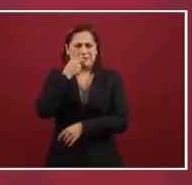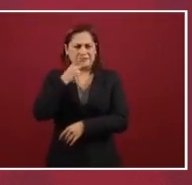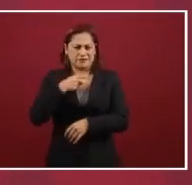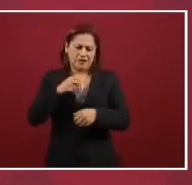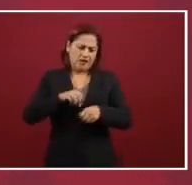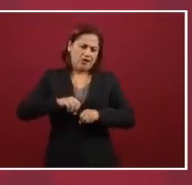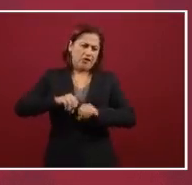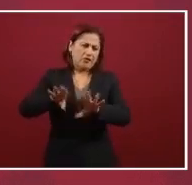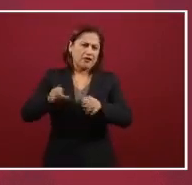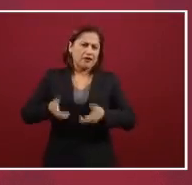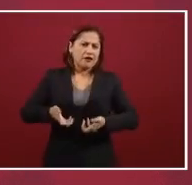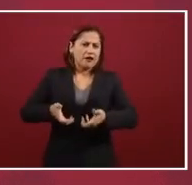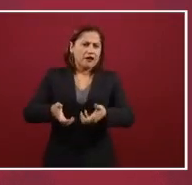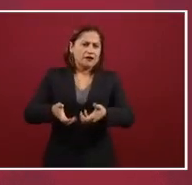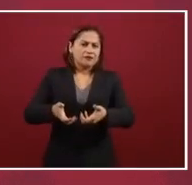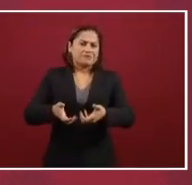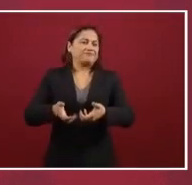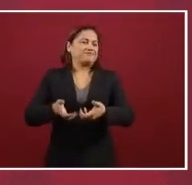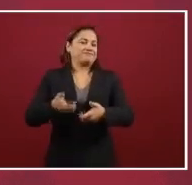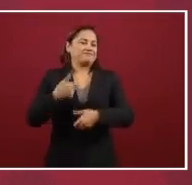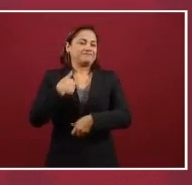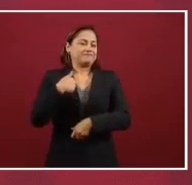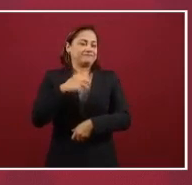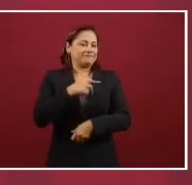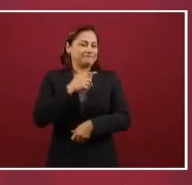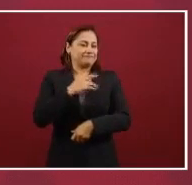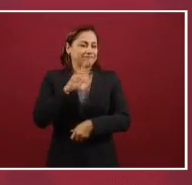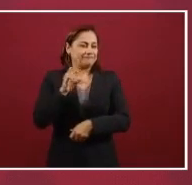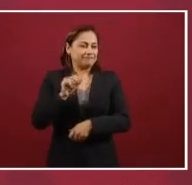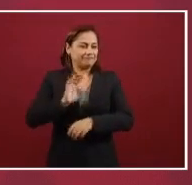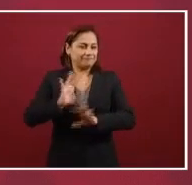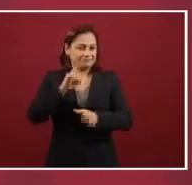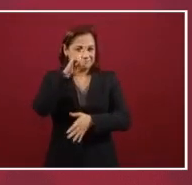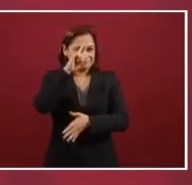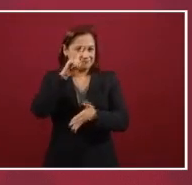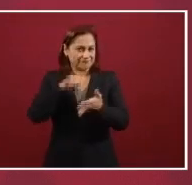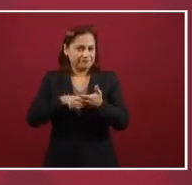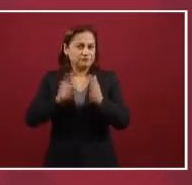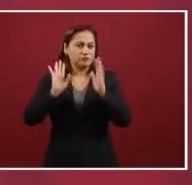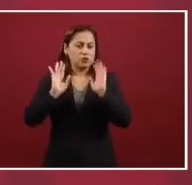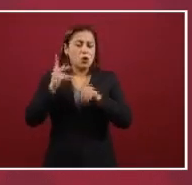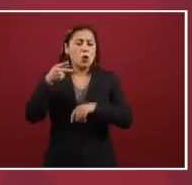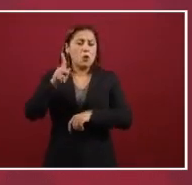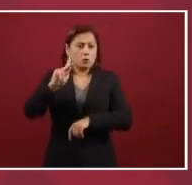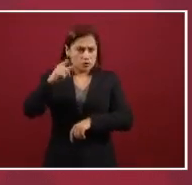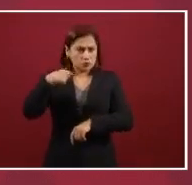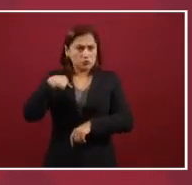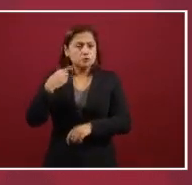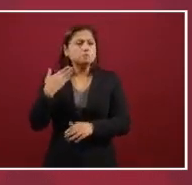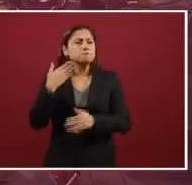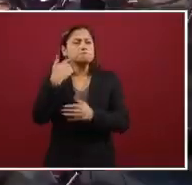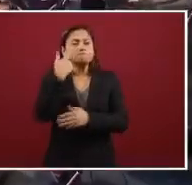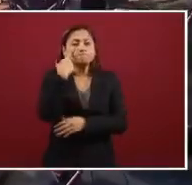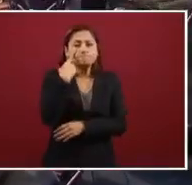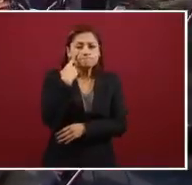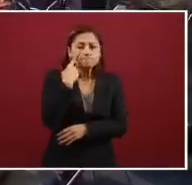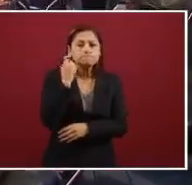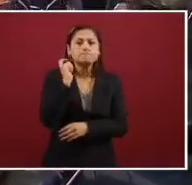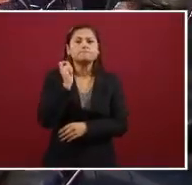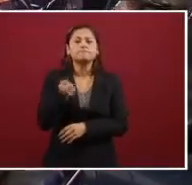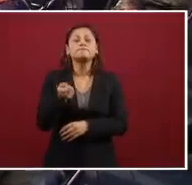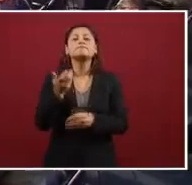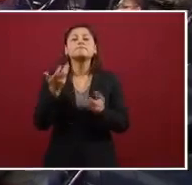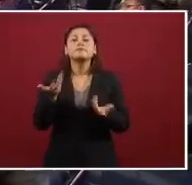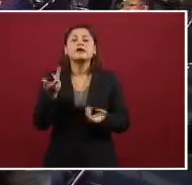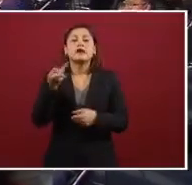no lo creo que estén masivamente en las calles, pero te ofrezco que lo puedo revisar, pero no puede ser,